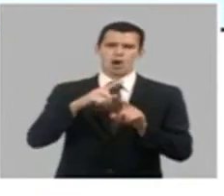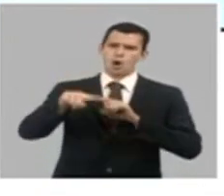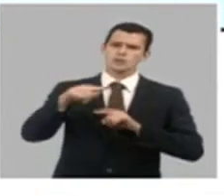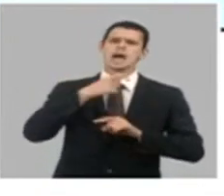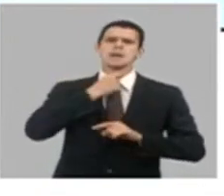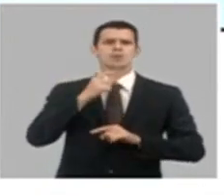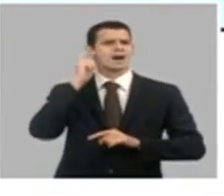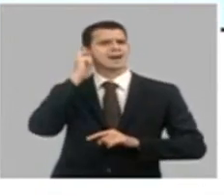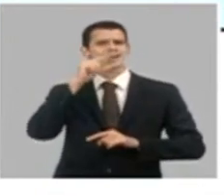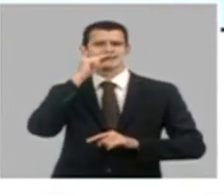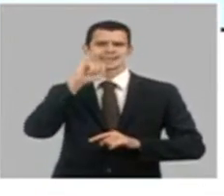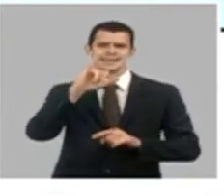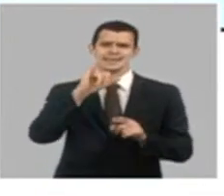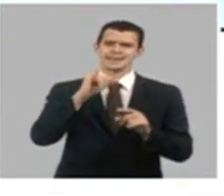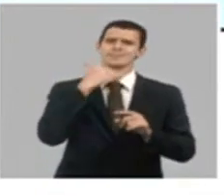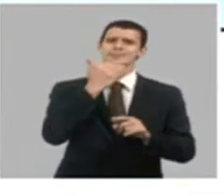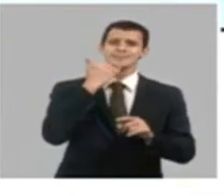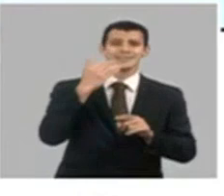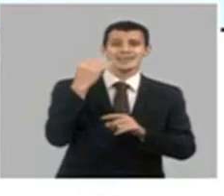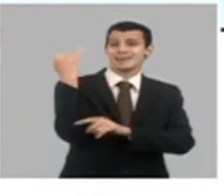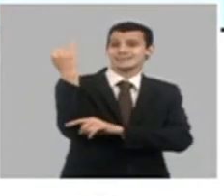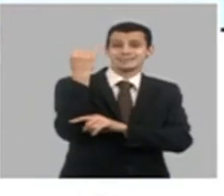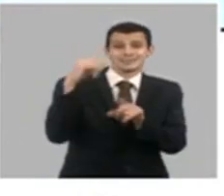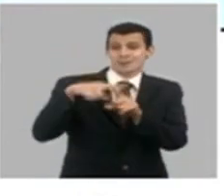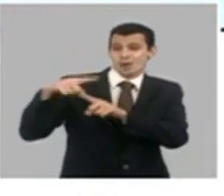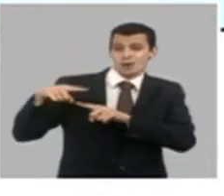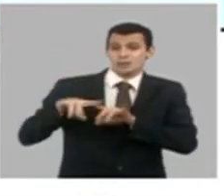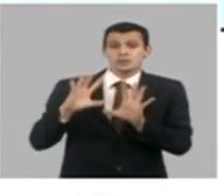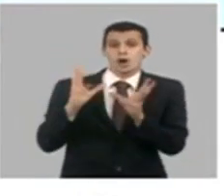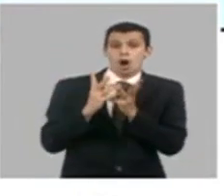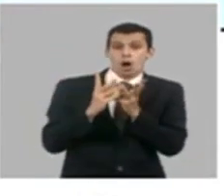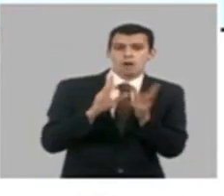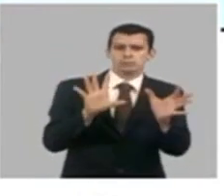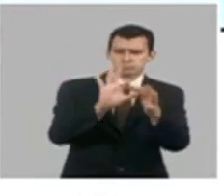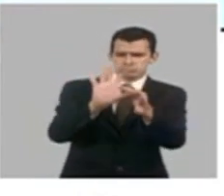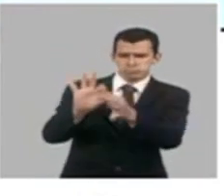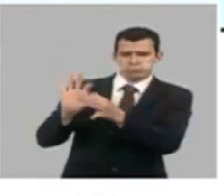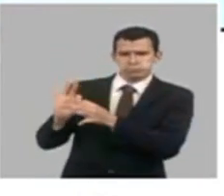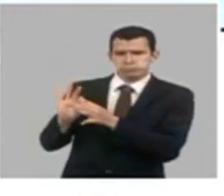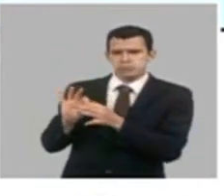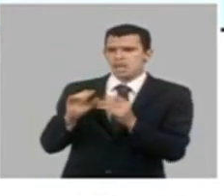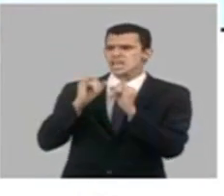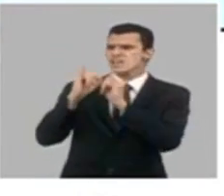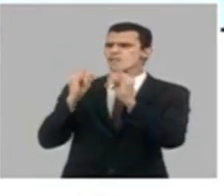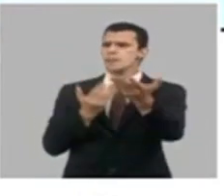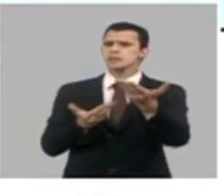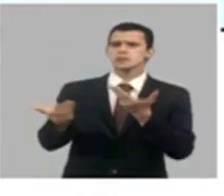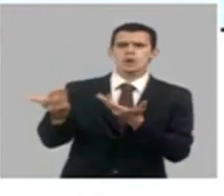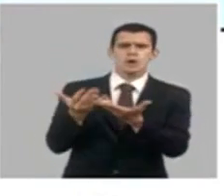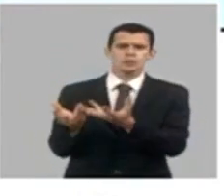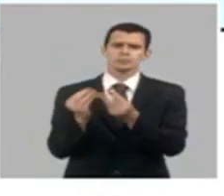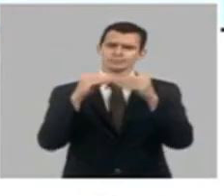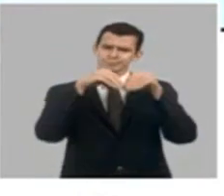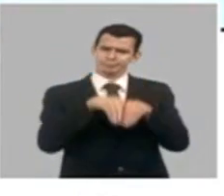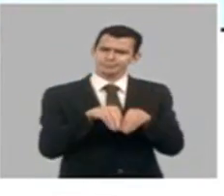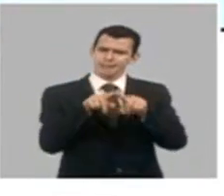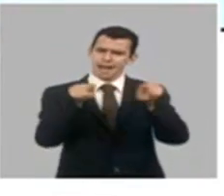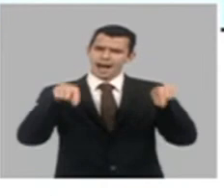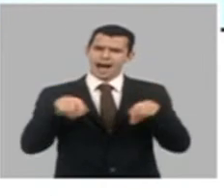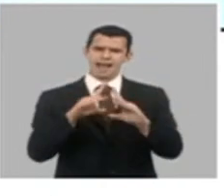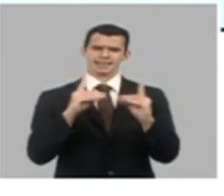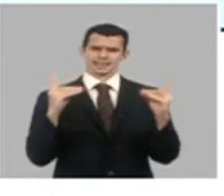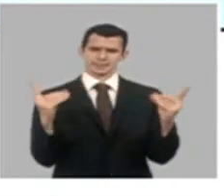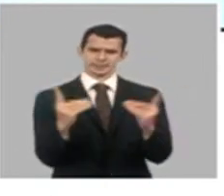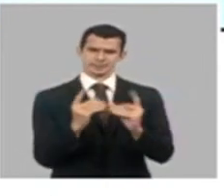que tenga información de inteligencia le tributa coordina o sea y va a parar todo eso oficina nueva